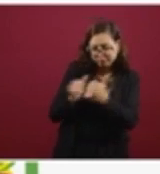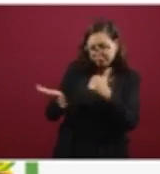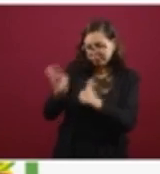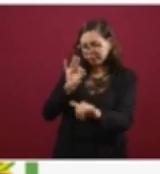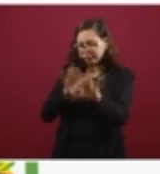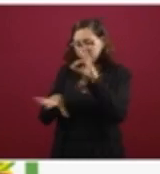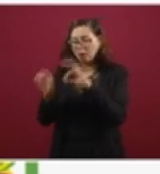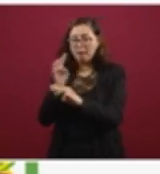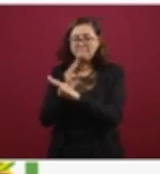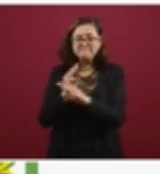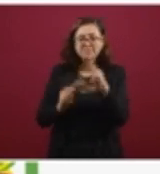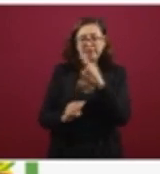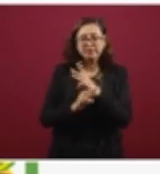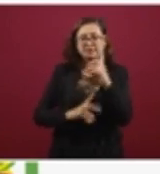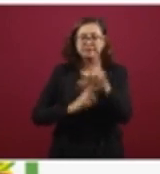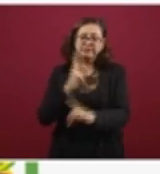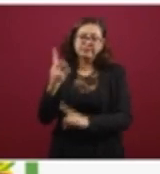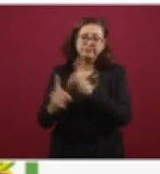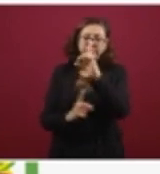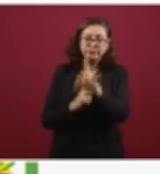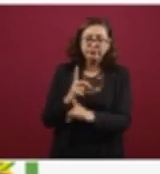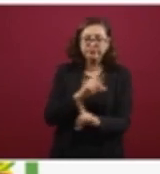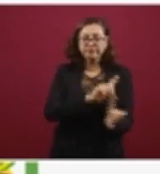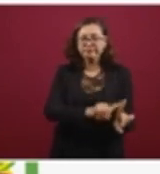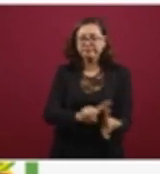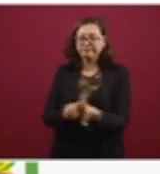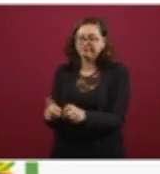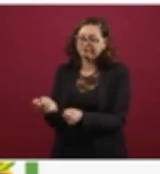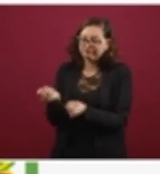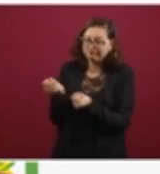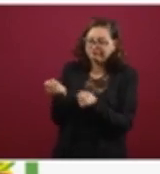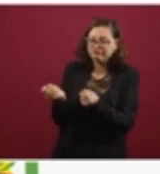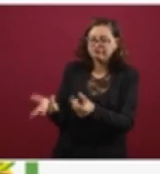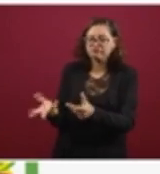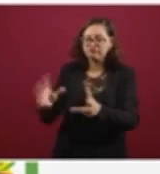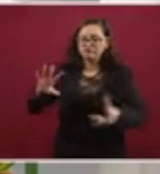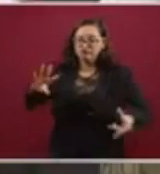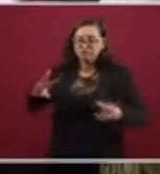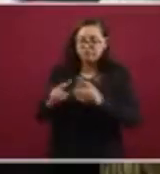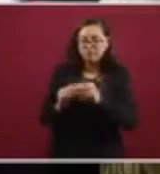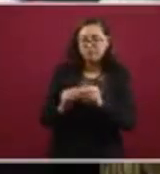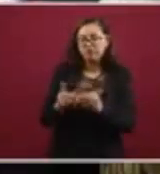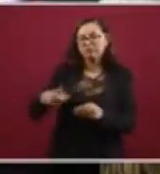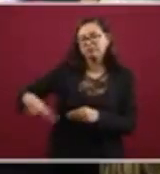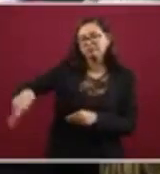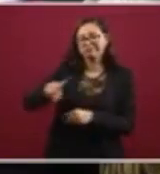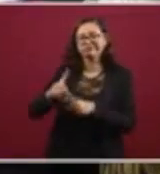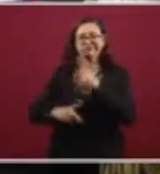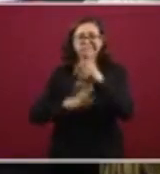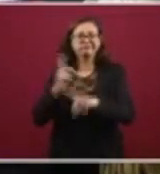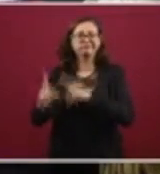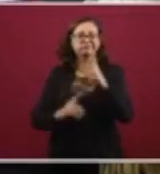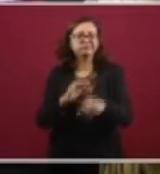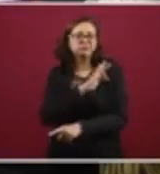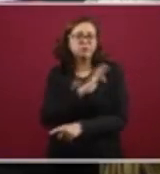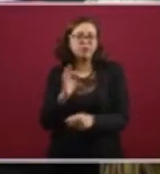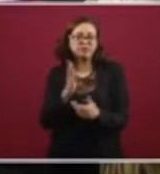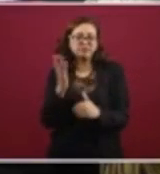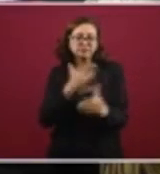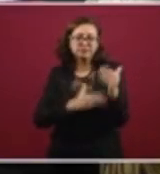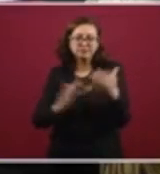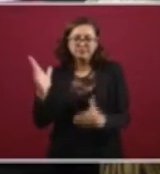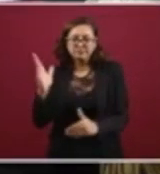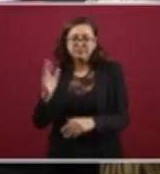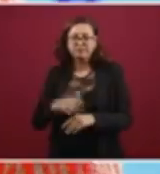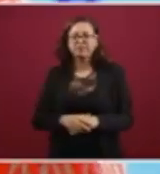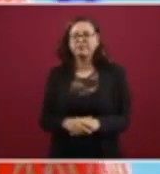deportivo, y que esto contribuyó de gran parte al desempeño que tuvieron hoy los atletas. A pesar de toda la grilla que